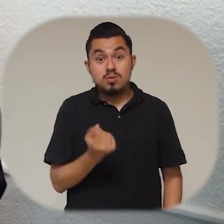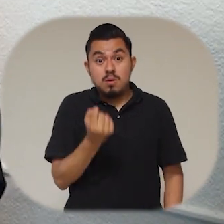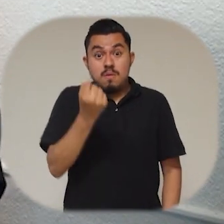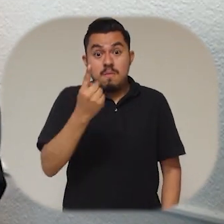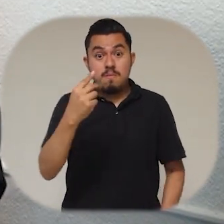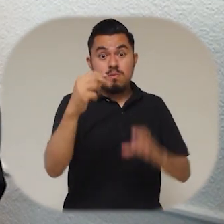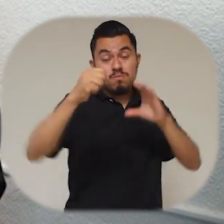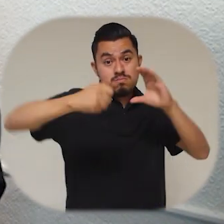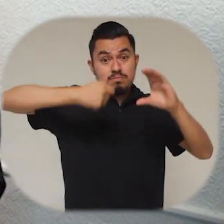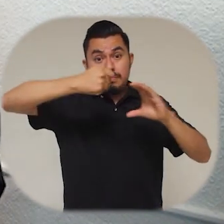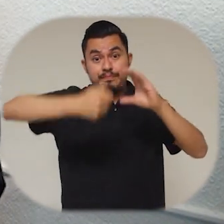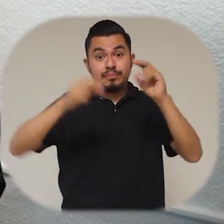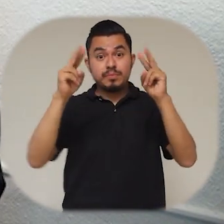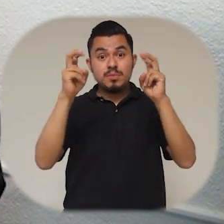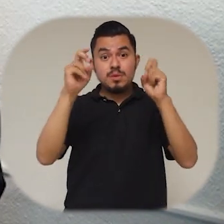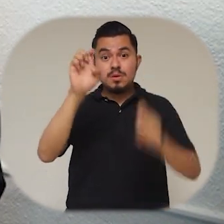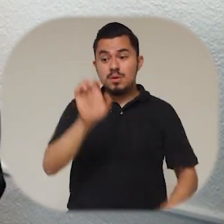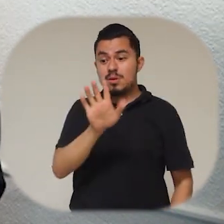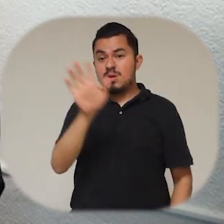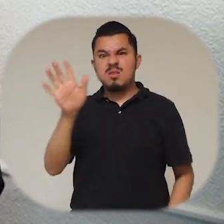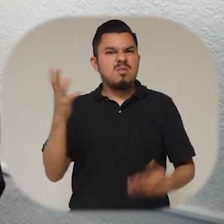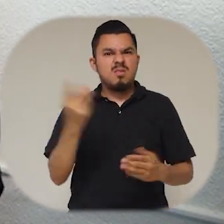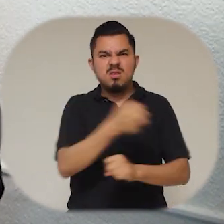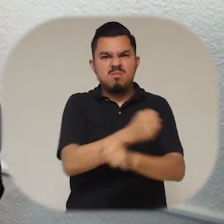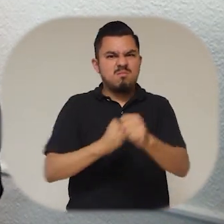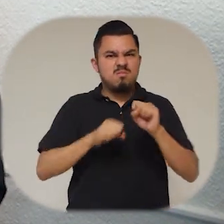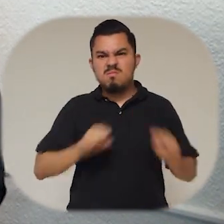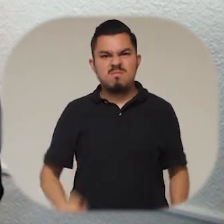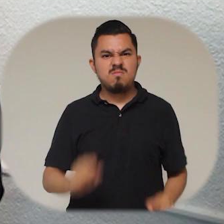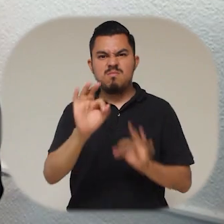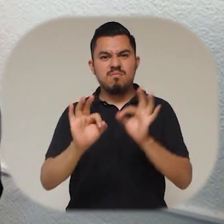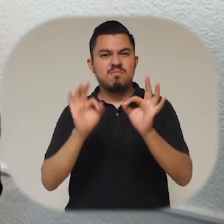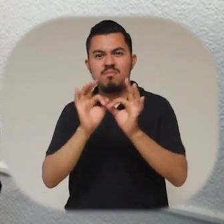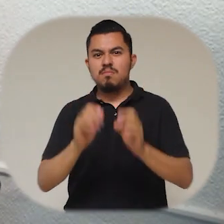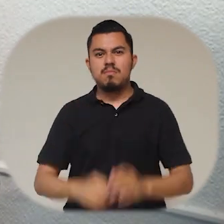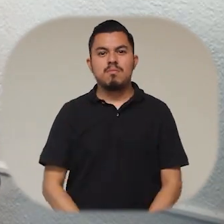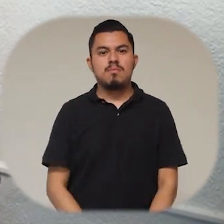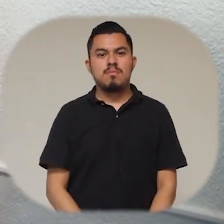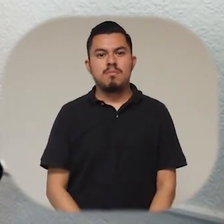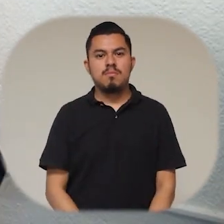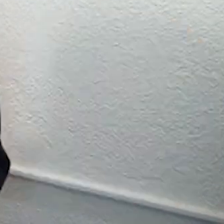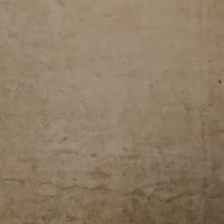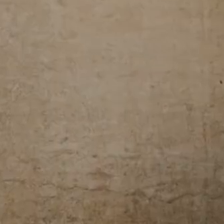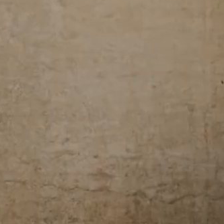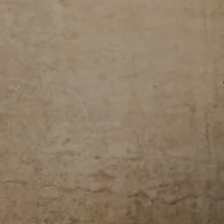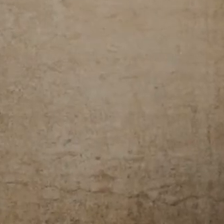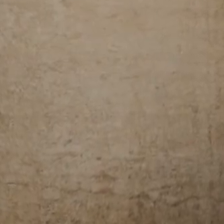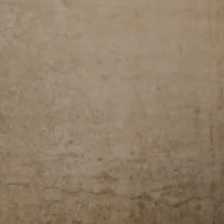siguiente momento vamos a hablar acerca del Cristo, quien es este sumo sacerdote perfecto.